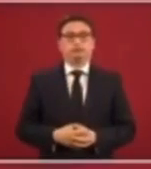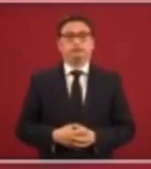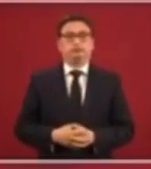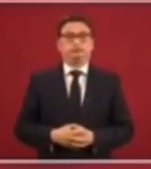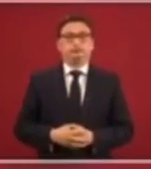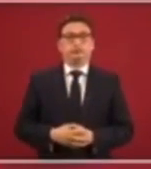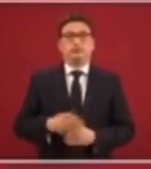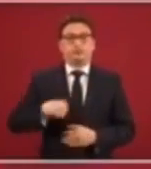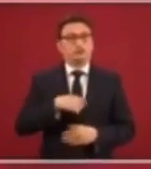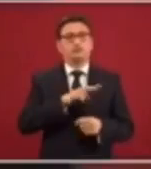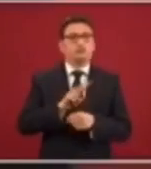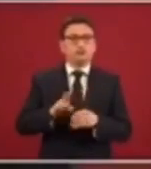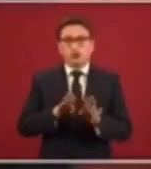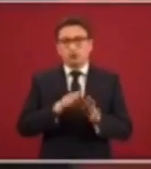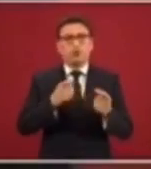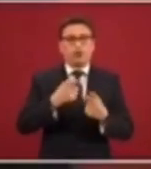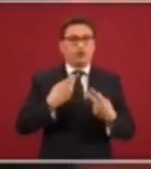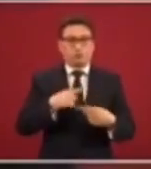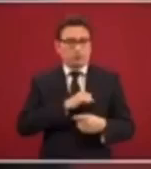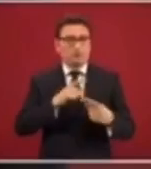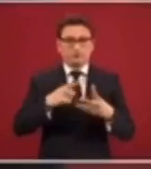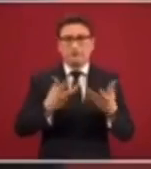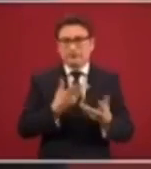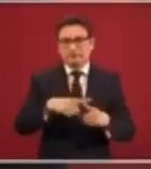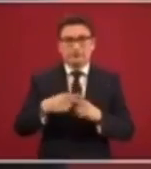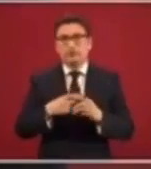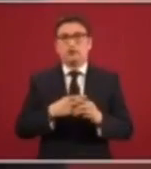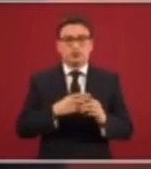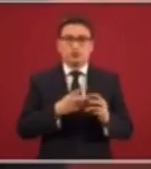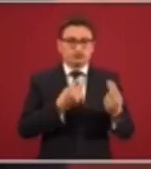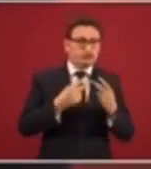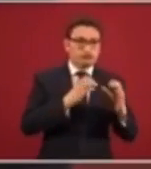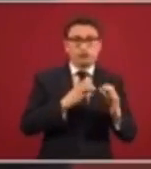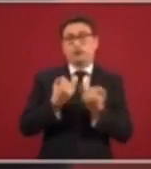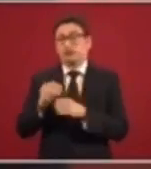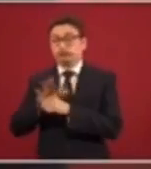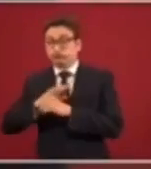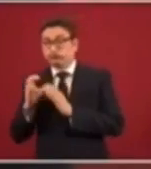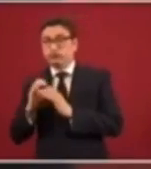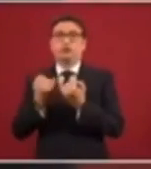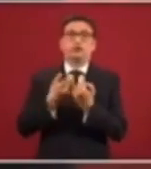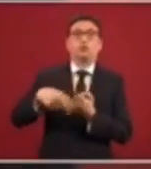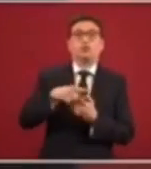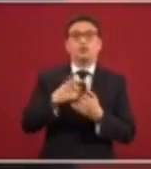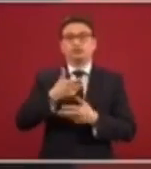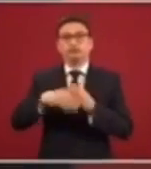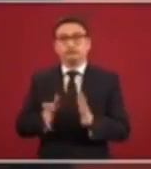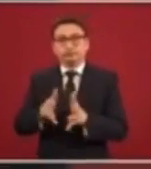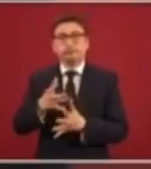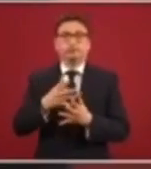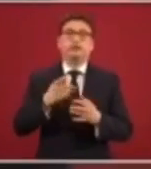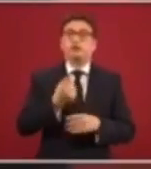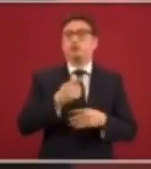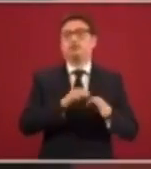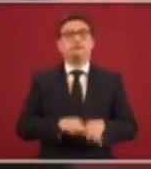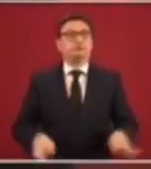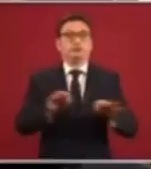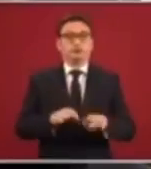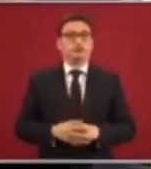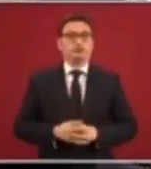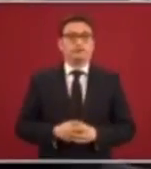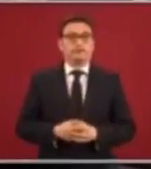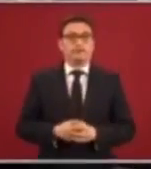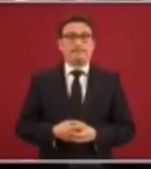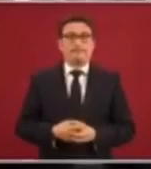cómo estamos pendientes de la incidencia delictiva y al mismo tiempo coronavirus y reactivar la economía y algo que es importantísimo, el